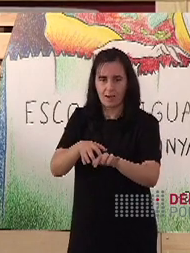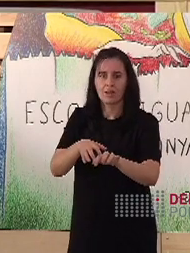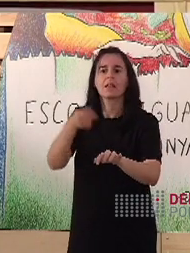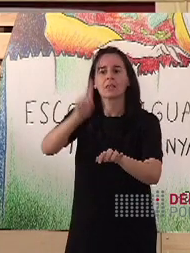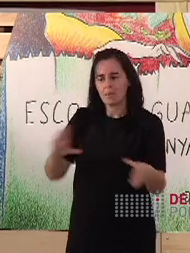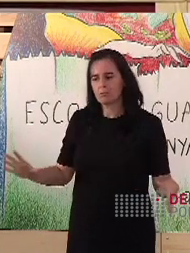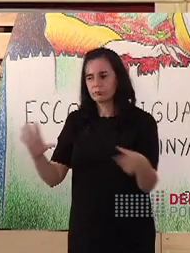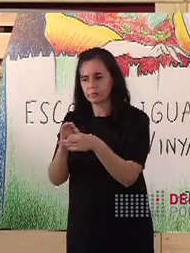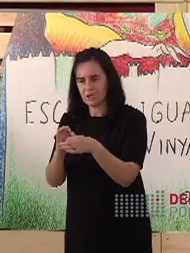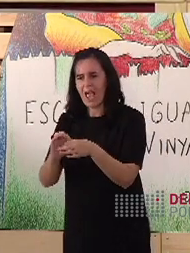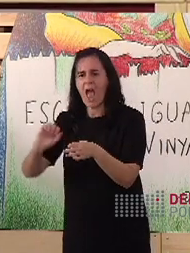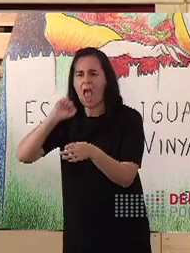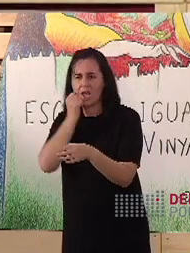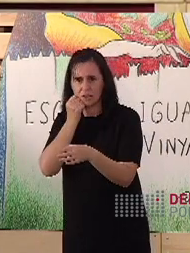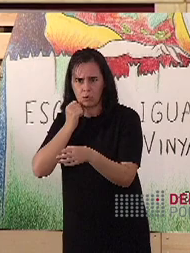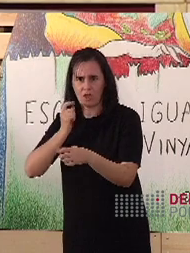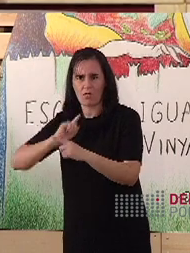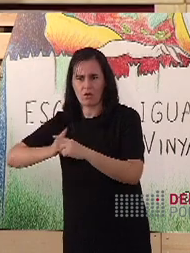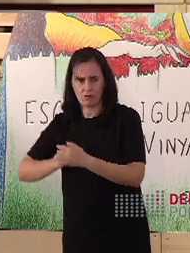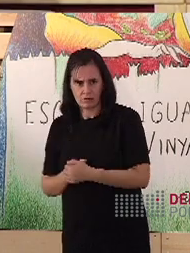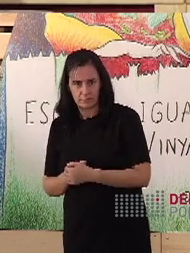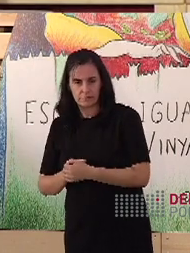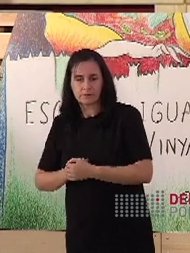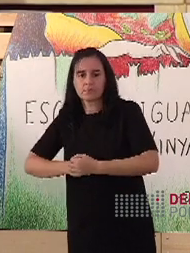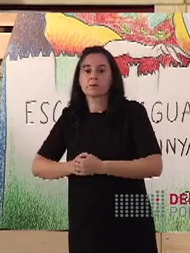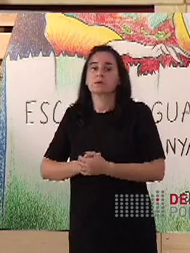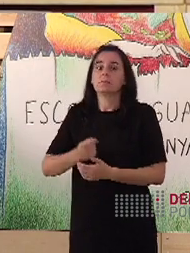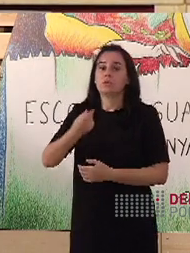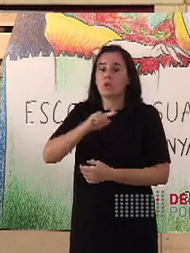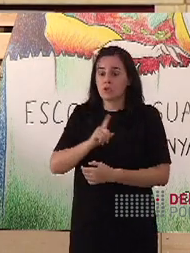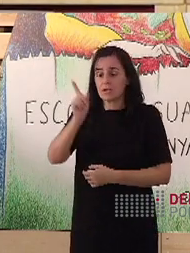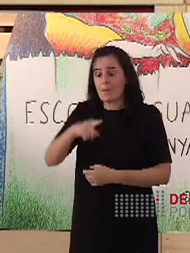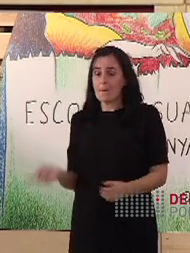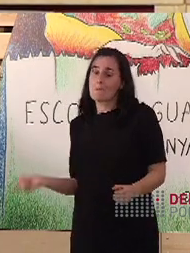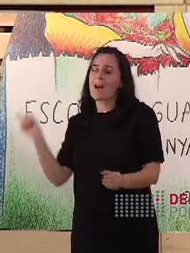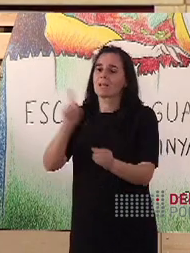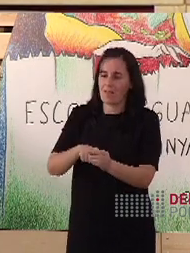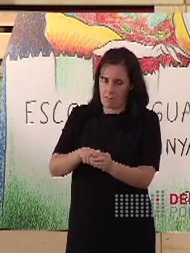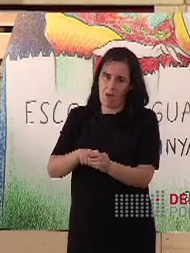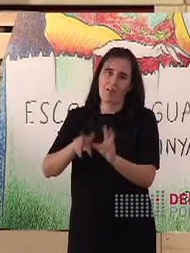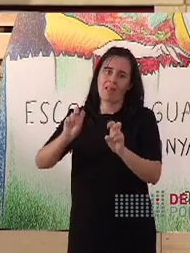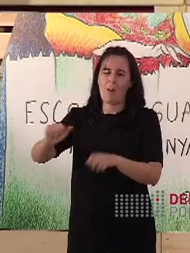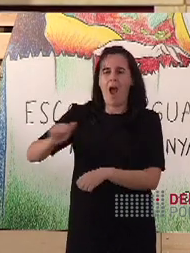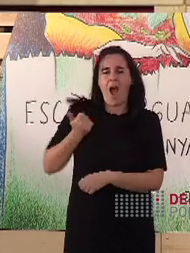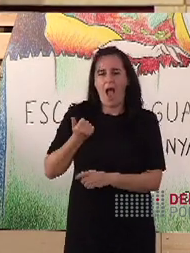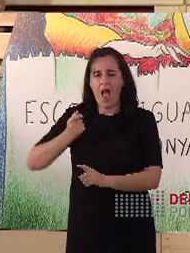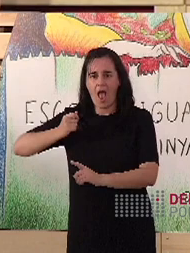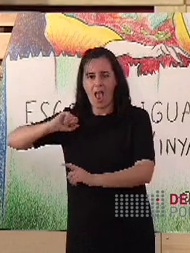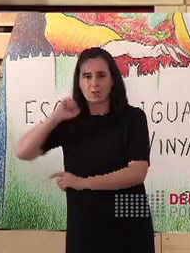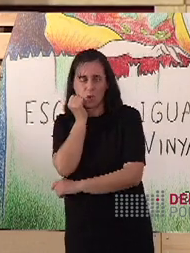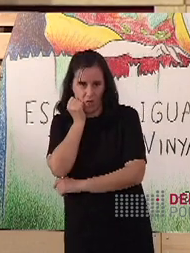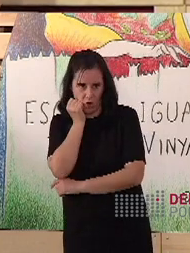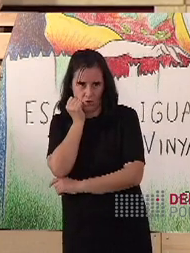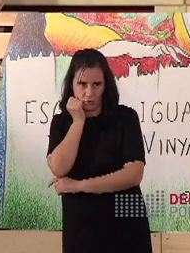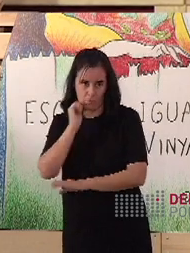ver coa explotación, non? Porque todo é explotación. Nos formamos parte de esa explotación, pois estamos explotando o